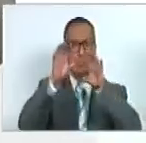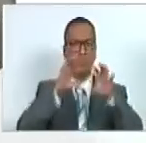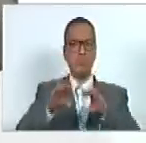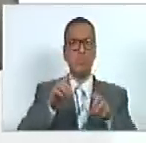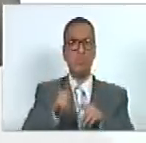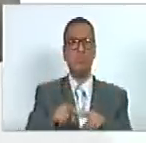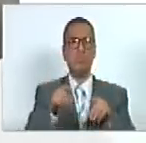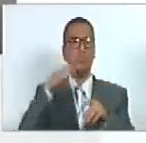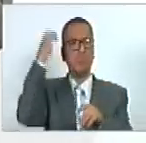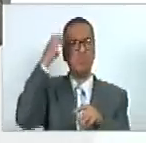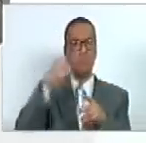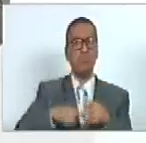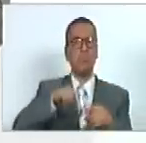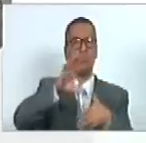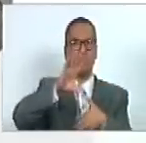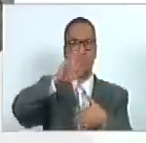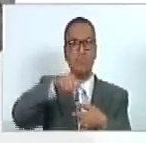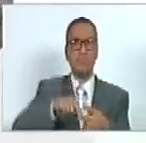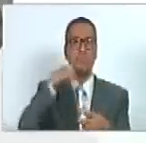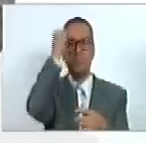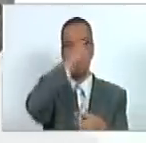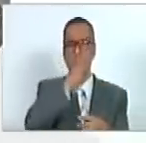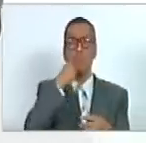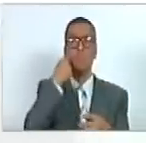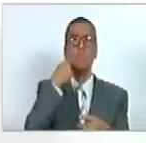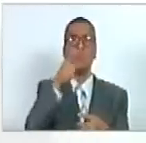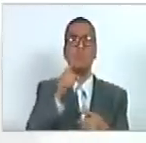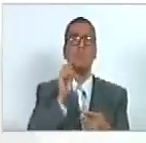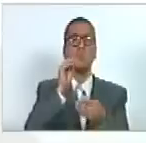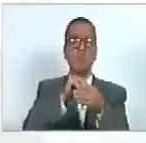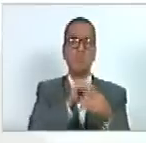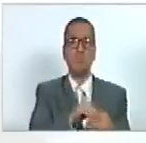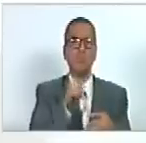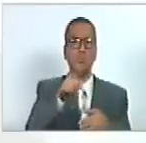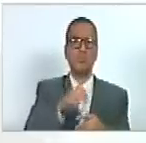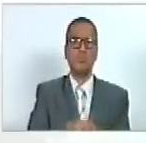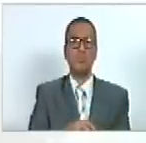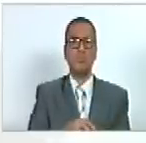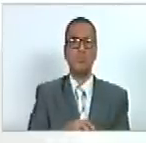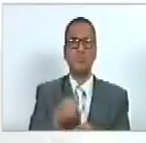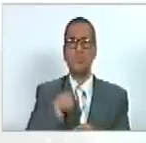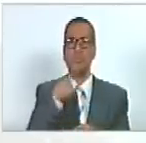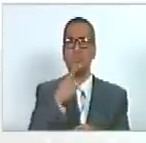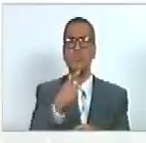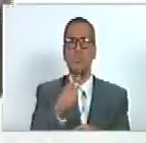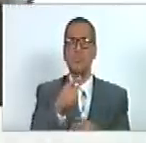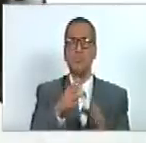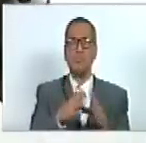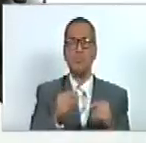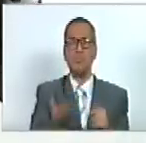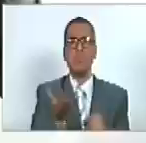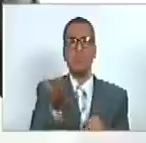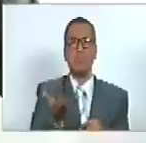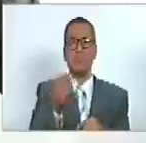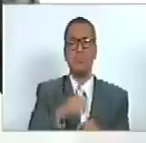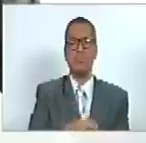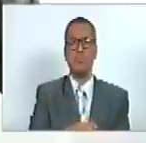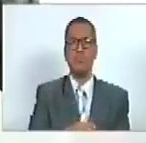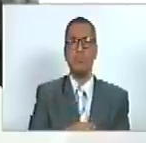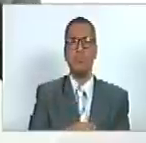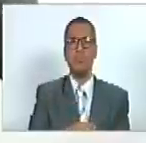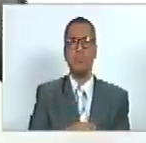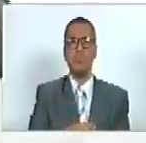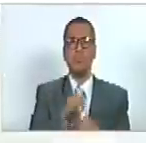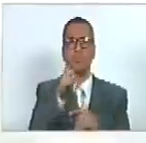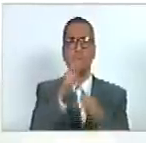los países de Europa, de América, de África, que estuvieron en esa conferencia, señalaron que era fundamental